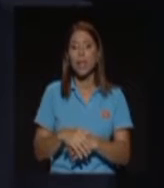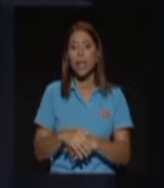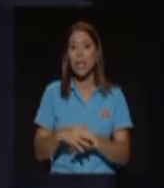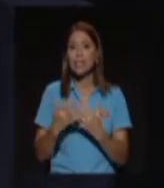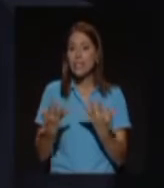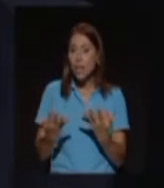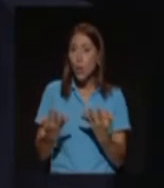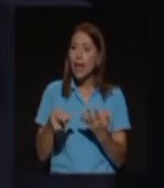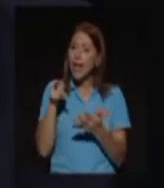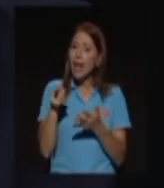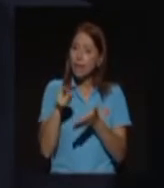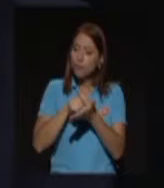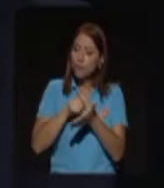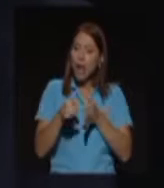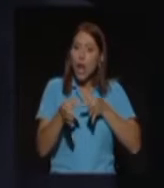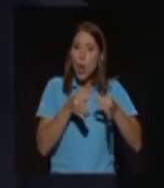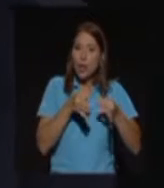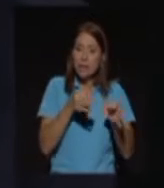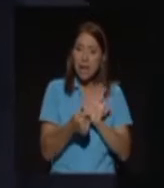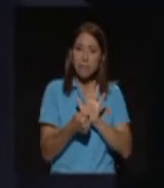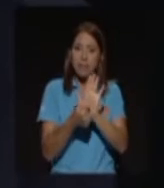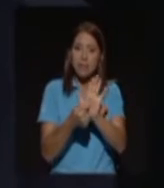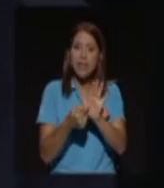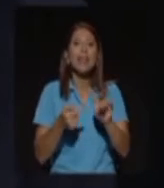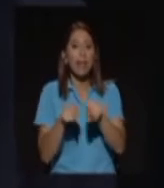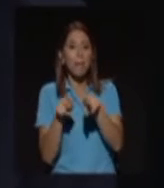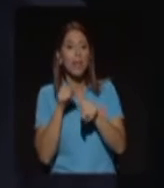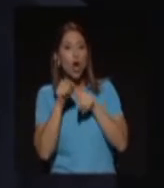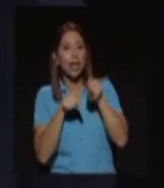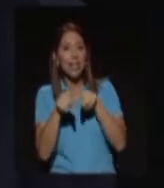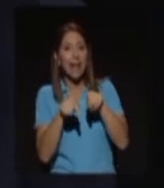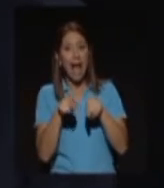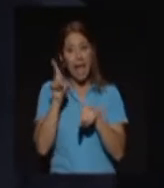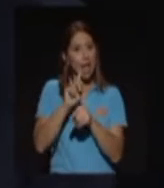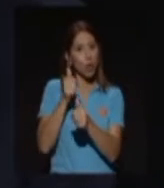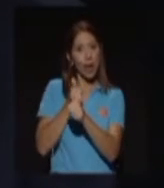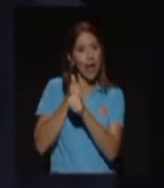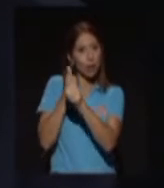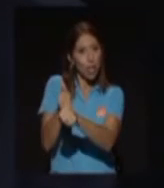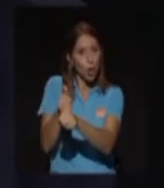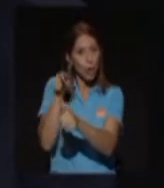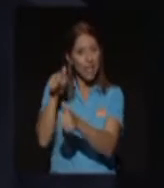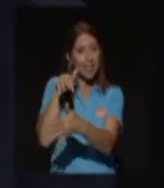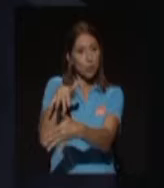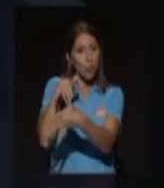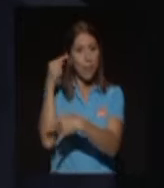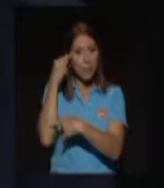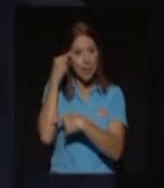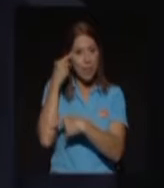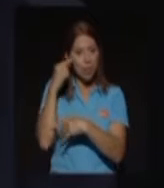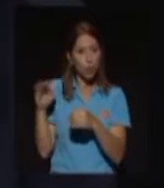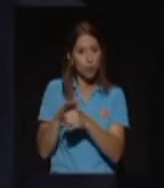lo expone, lo explica y lo critica. Él no era un seguidor de esa escuela de pensamiento, ¿verdad? En su